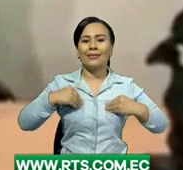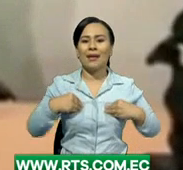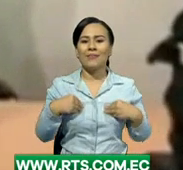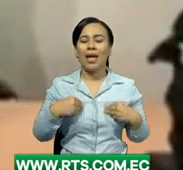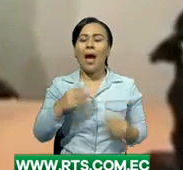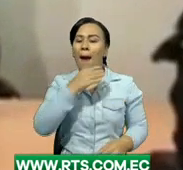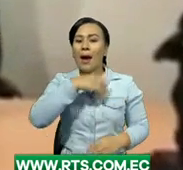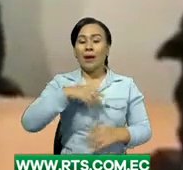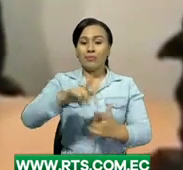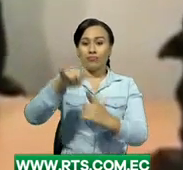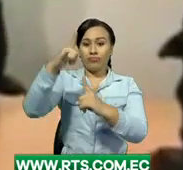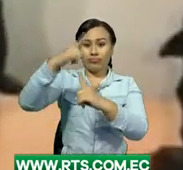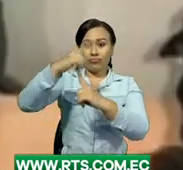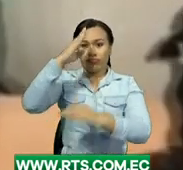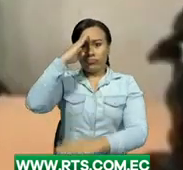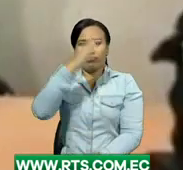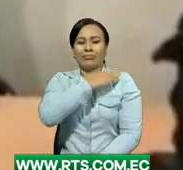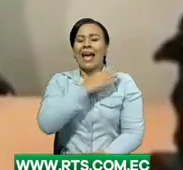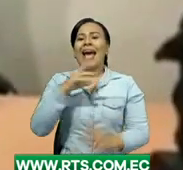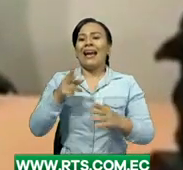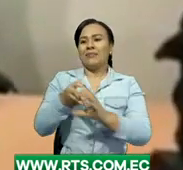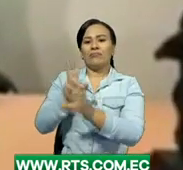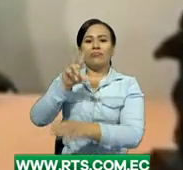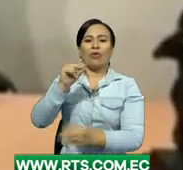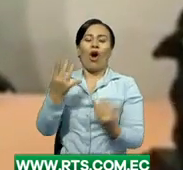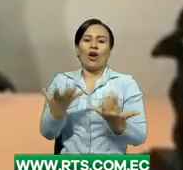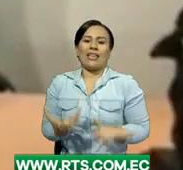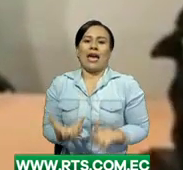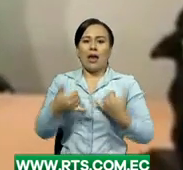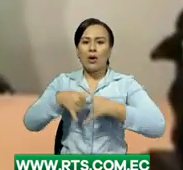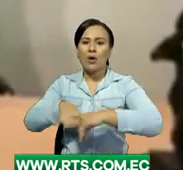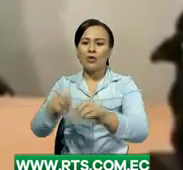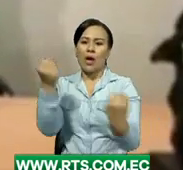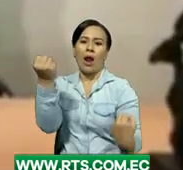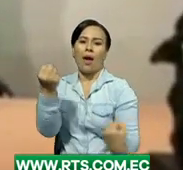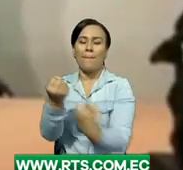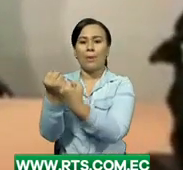es un día histórico para el país, pero por eso mañana, 1 de mayo, continuamos.